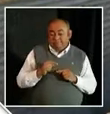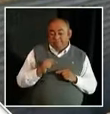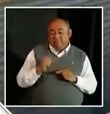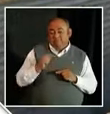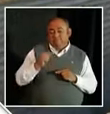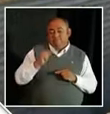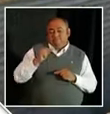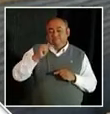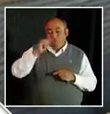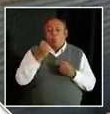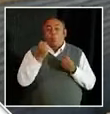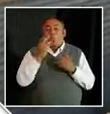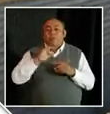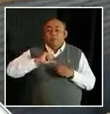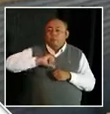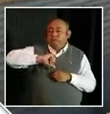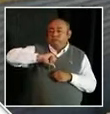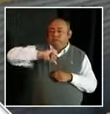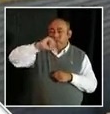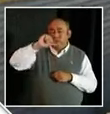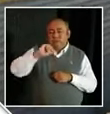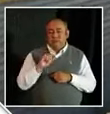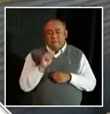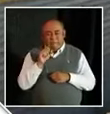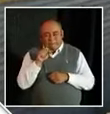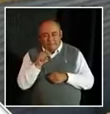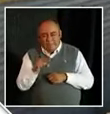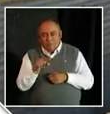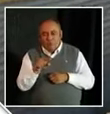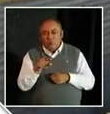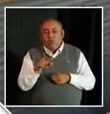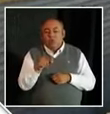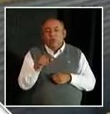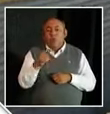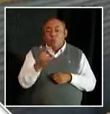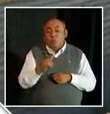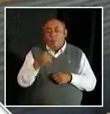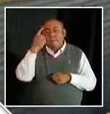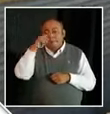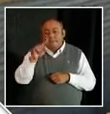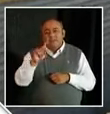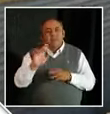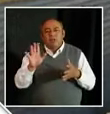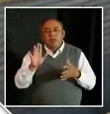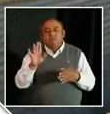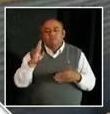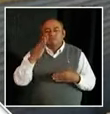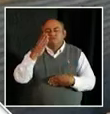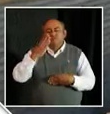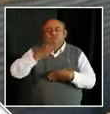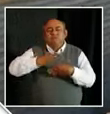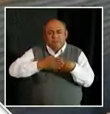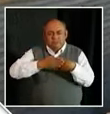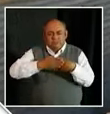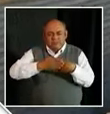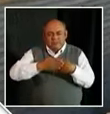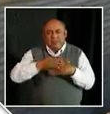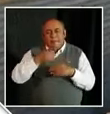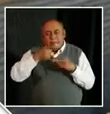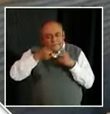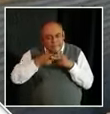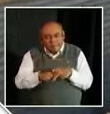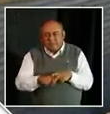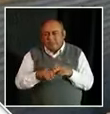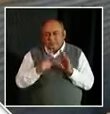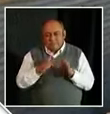tenemos que cumplir al 26 de julio con el objeto de hacer el cierre inicial de las compuertas e iniciar